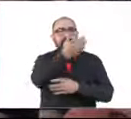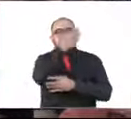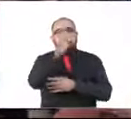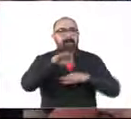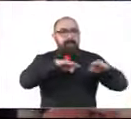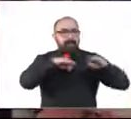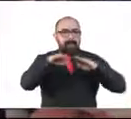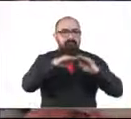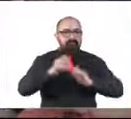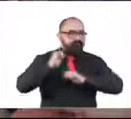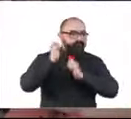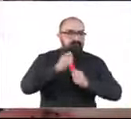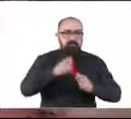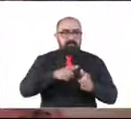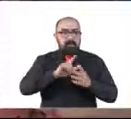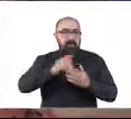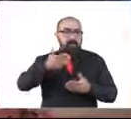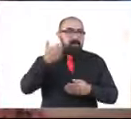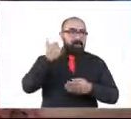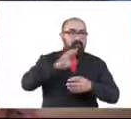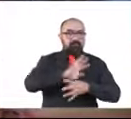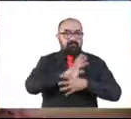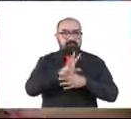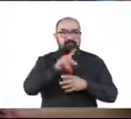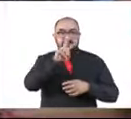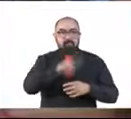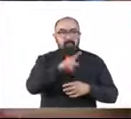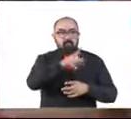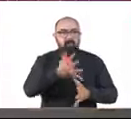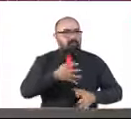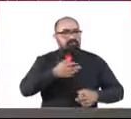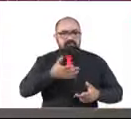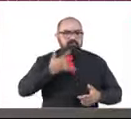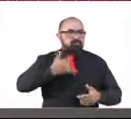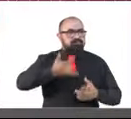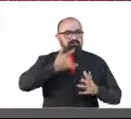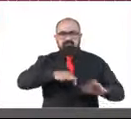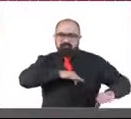agricultoras que, bueno, son héroes en nuestro país.